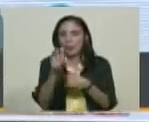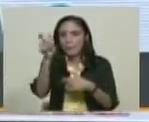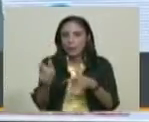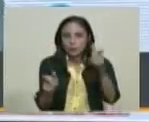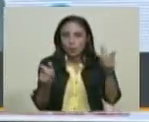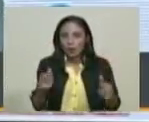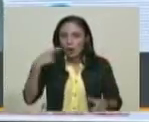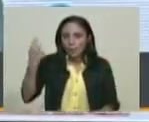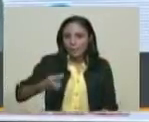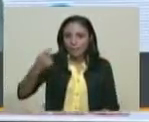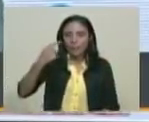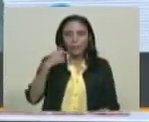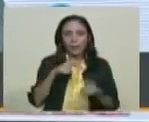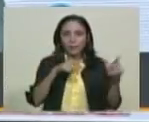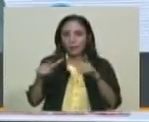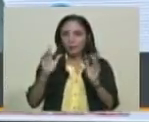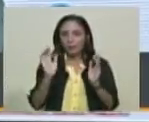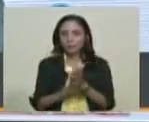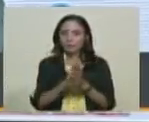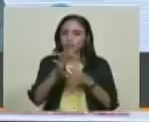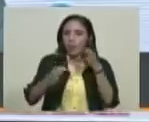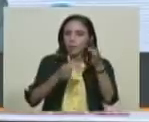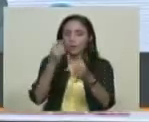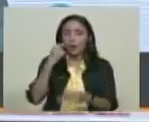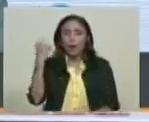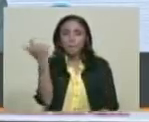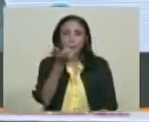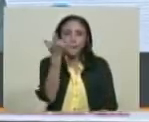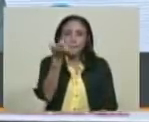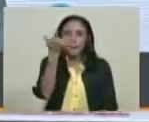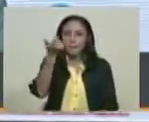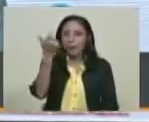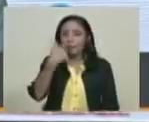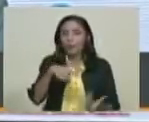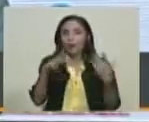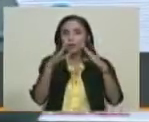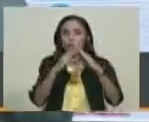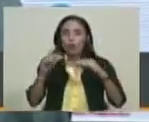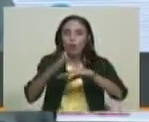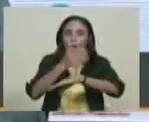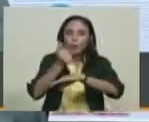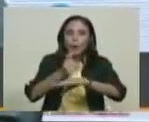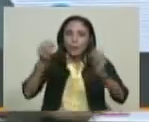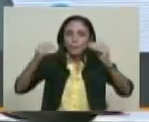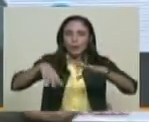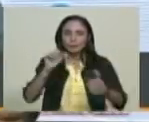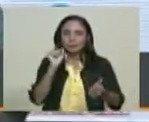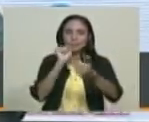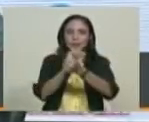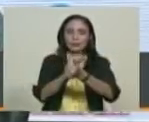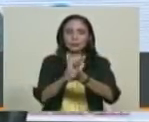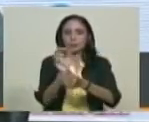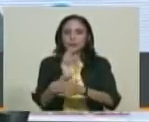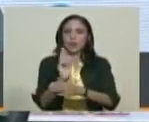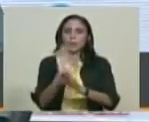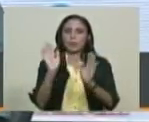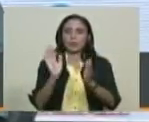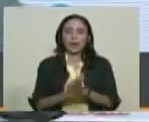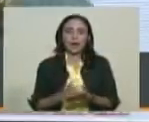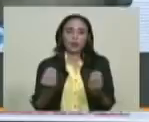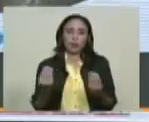y contribuyeron con lo que declararon para la captura de todos los otros responsables. Si no hubiera sido